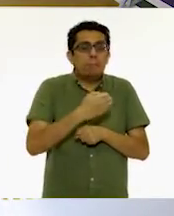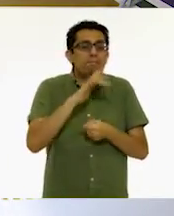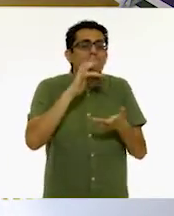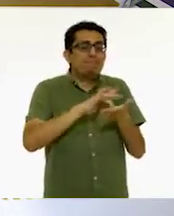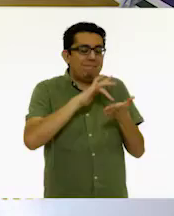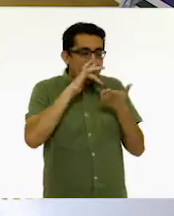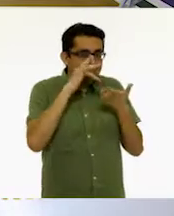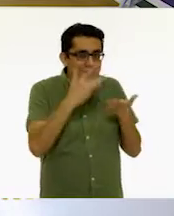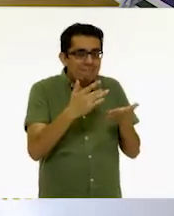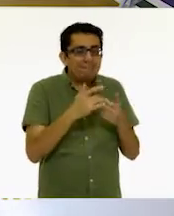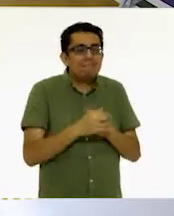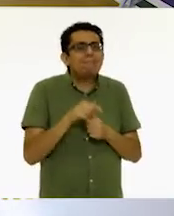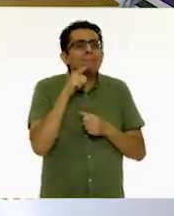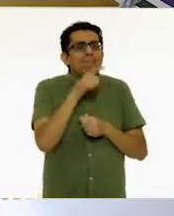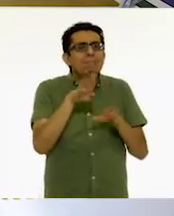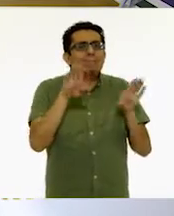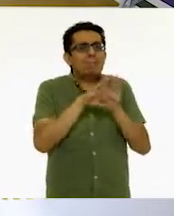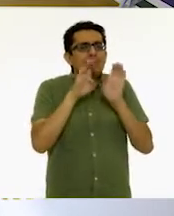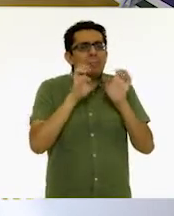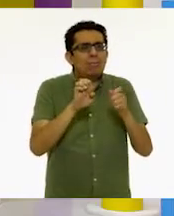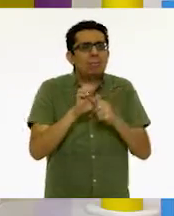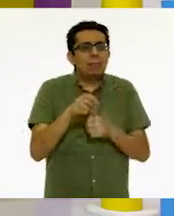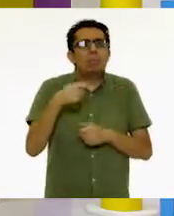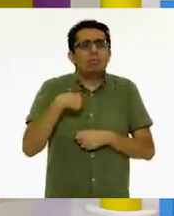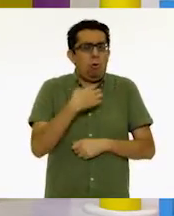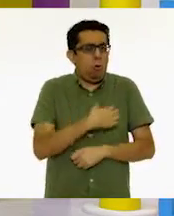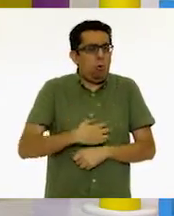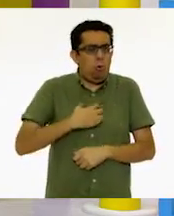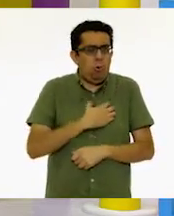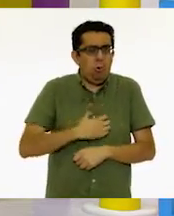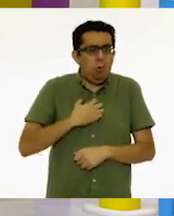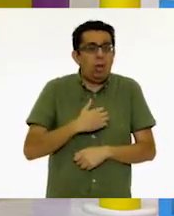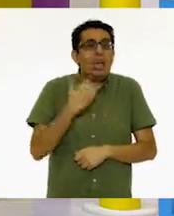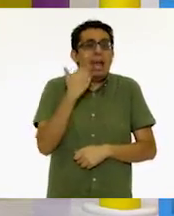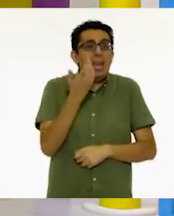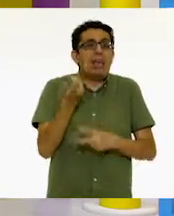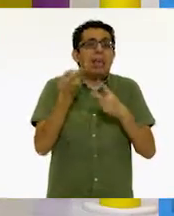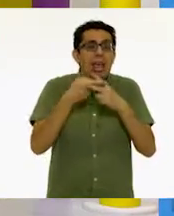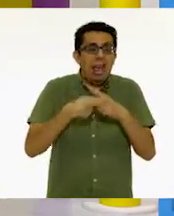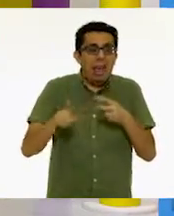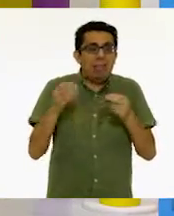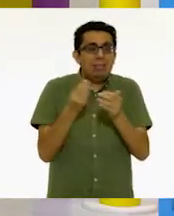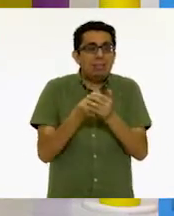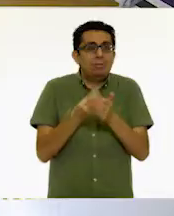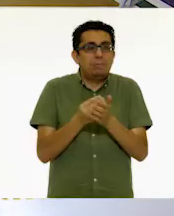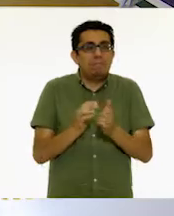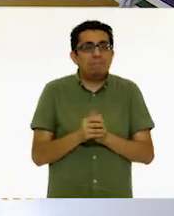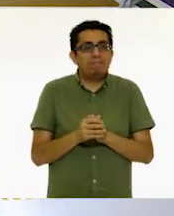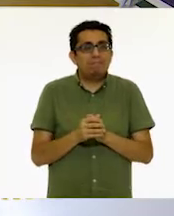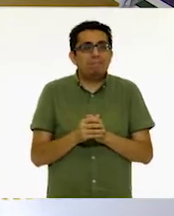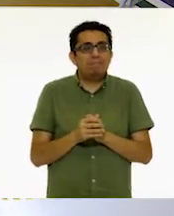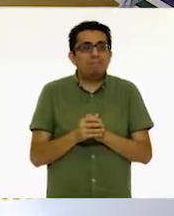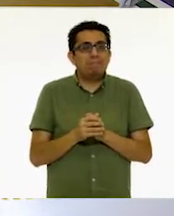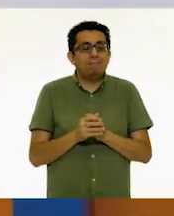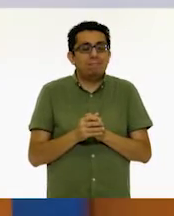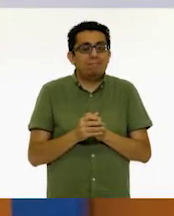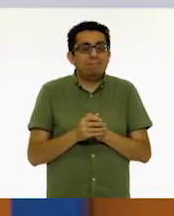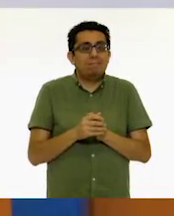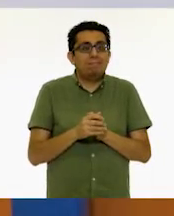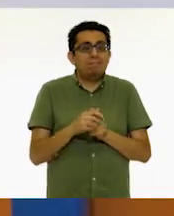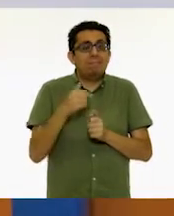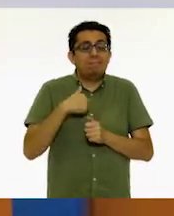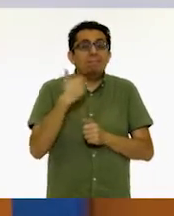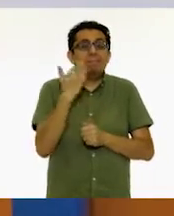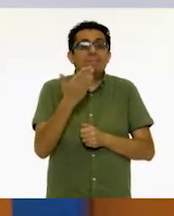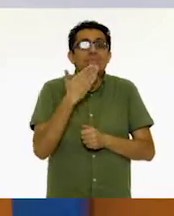Muchísimas gracias, Eric. ¿Cómo has estado? Muy bien, muy contento y ya ansioso por comenzar nuestras clases. Sí, bueno, pues yo quiero darles la